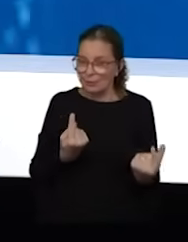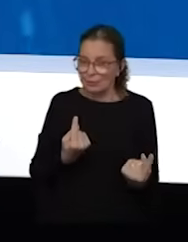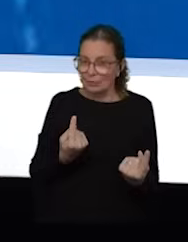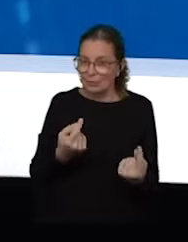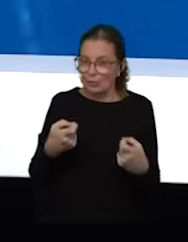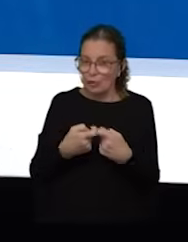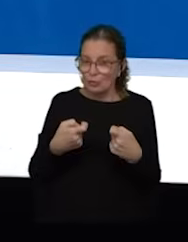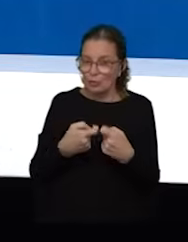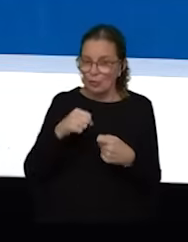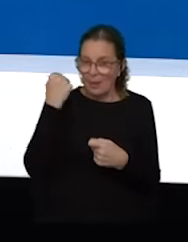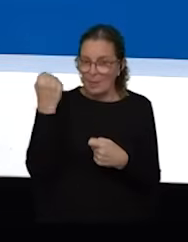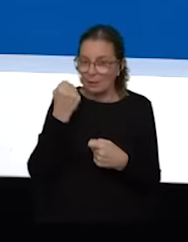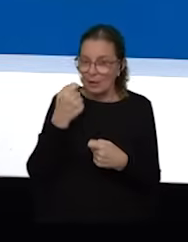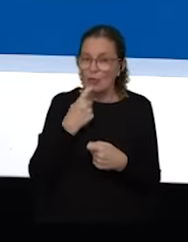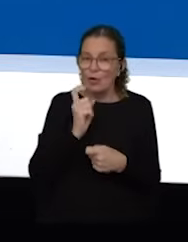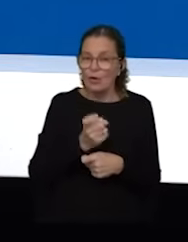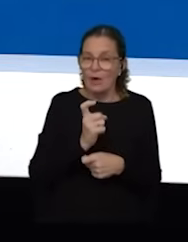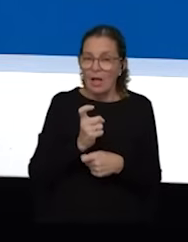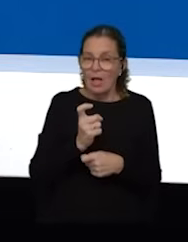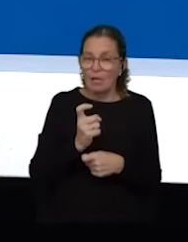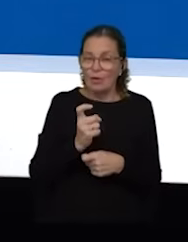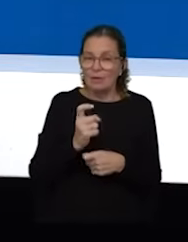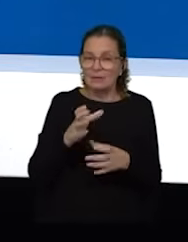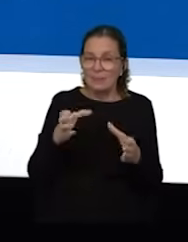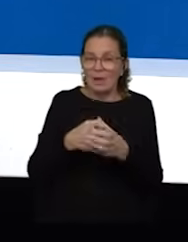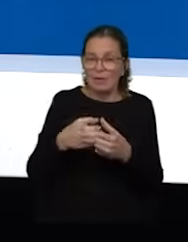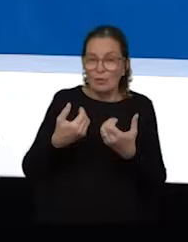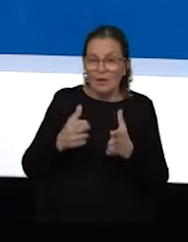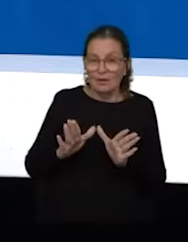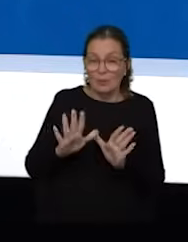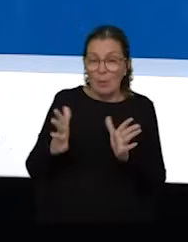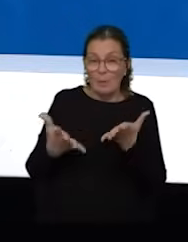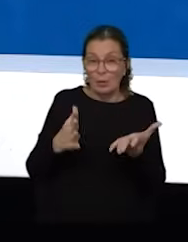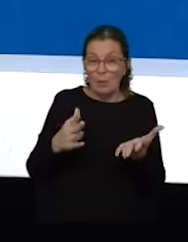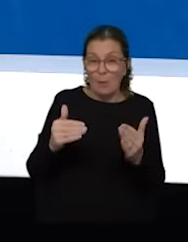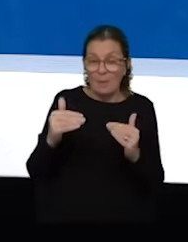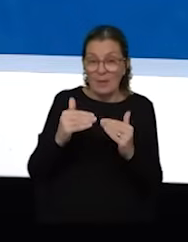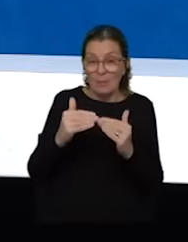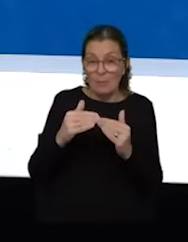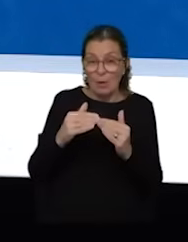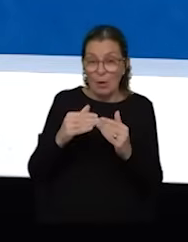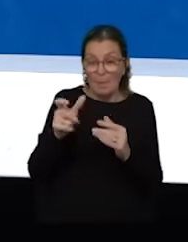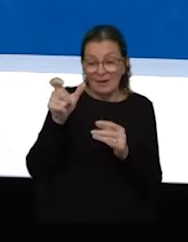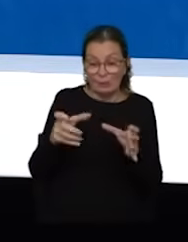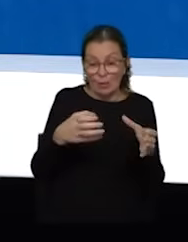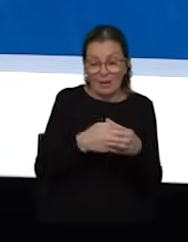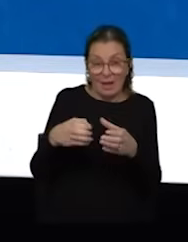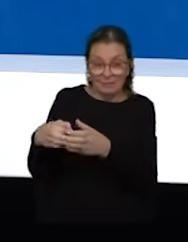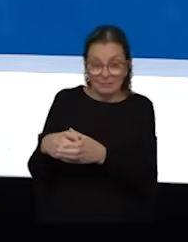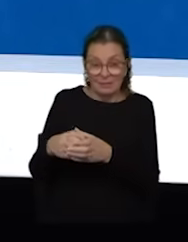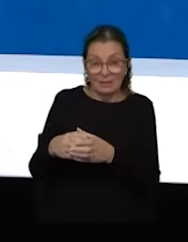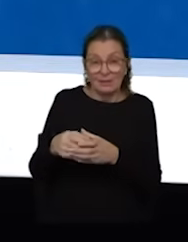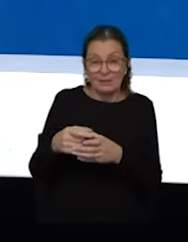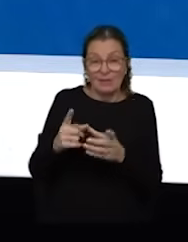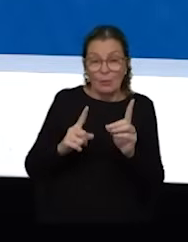socios principales el partido Colorado y el partido Cabildo abierto que tiene más o menos la misma cantidad de legisladores y que de alguna forma